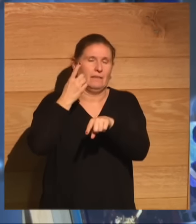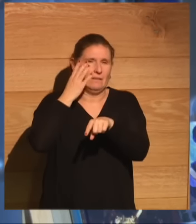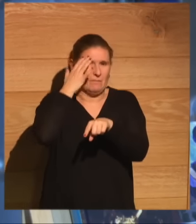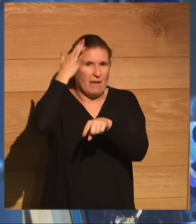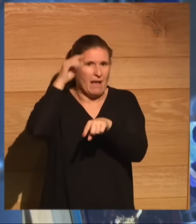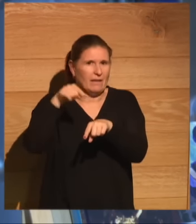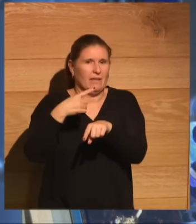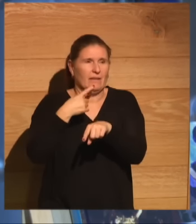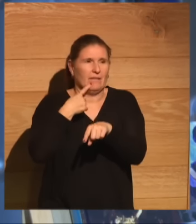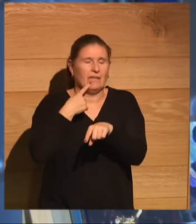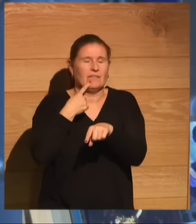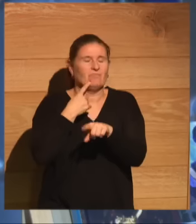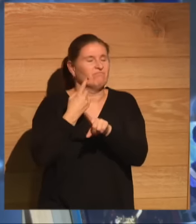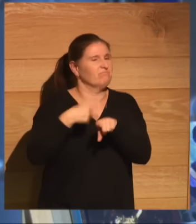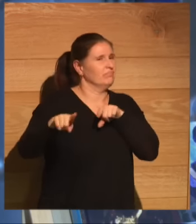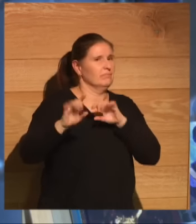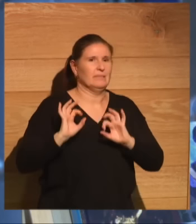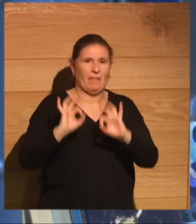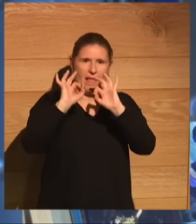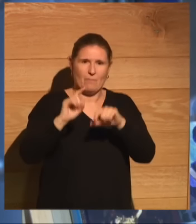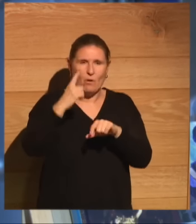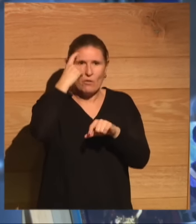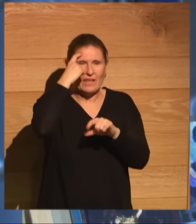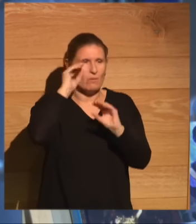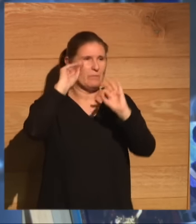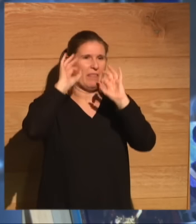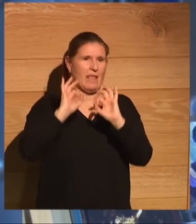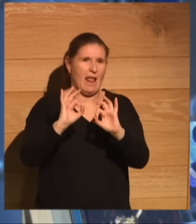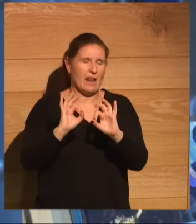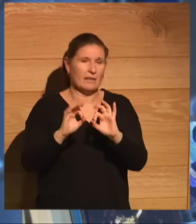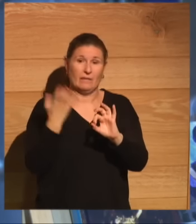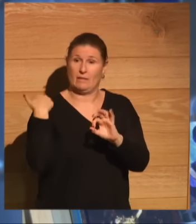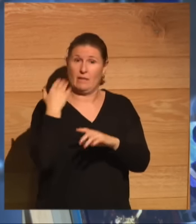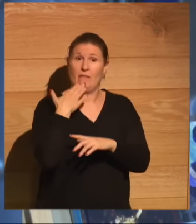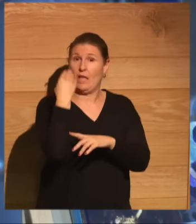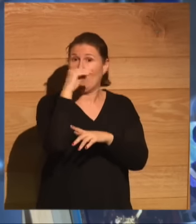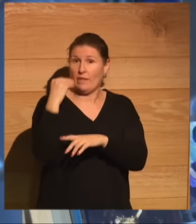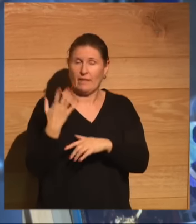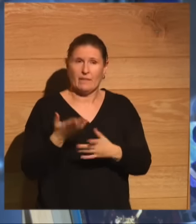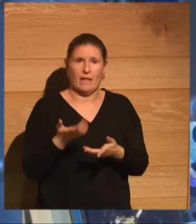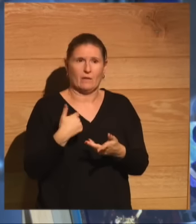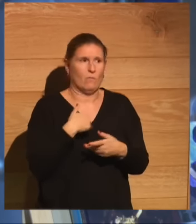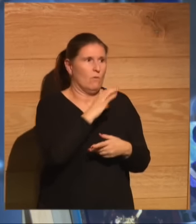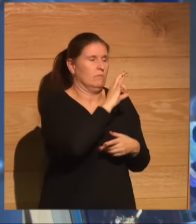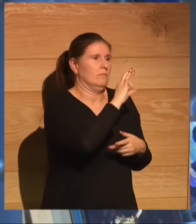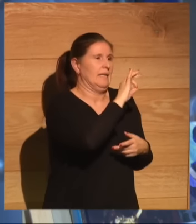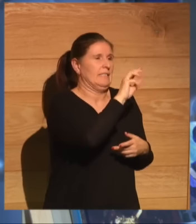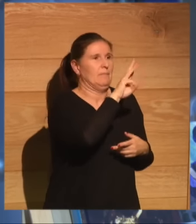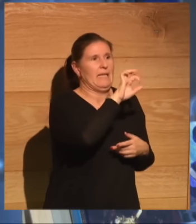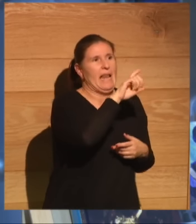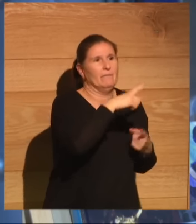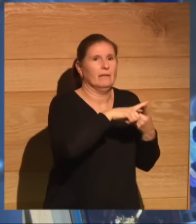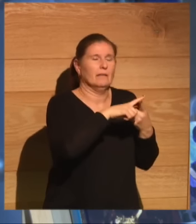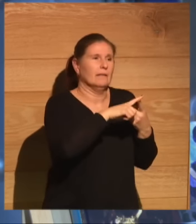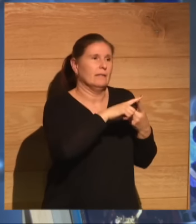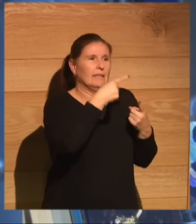único y esas inquietudes que analizaremos también ahora desde su adolescencia, como las de Spielberg, como las de Guillermo del Toro, como las de tantos